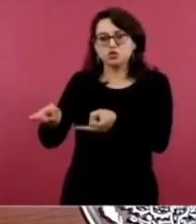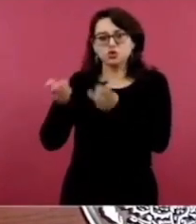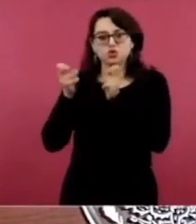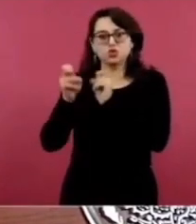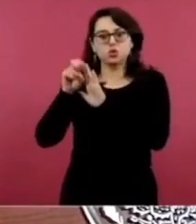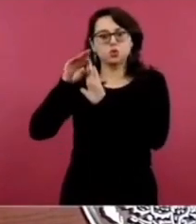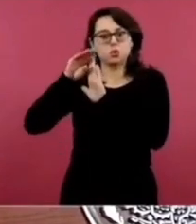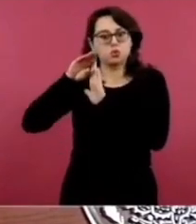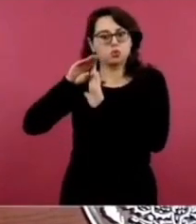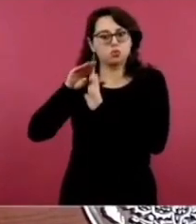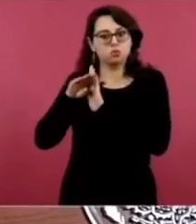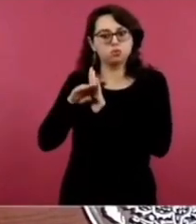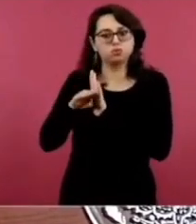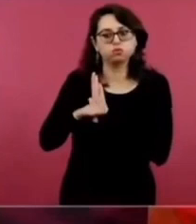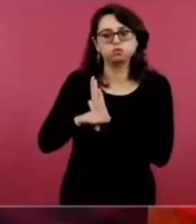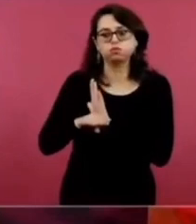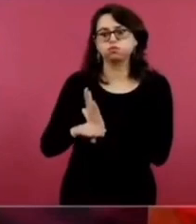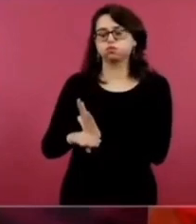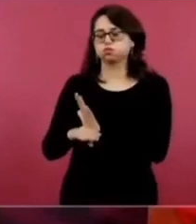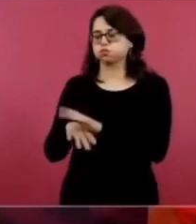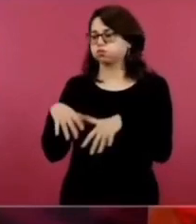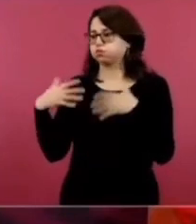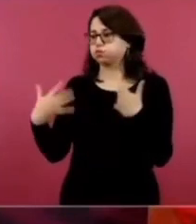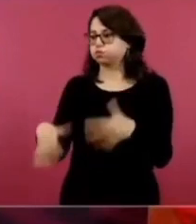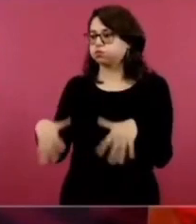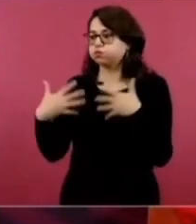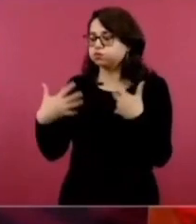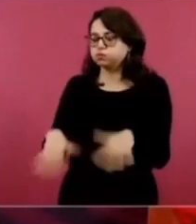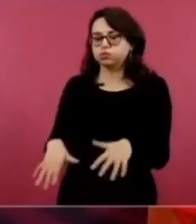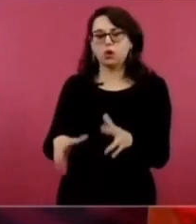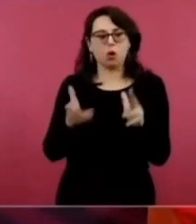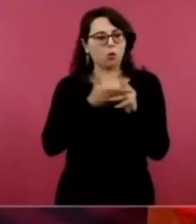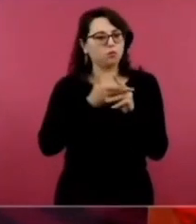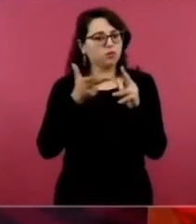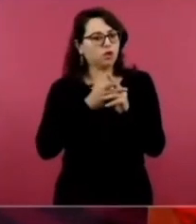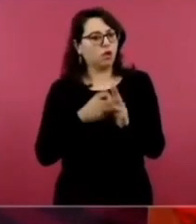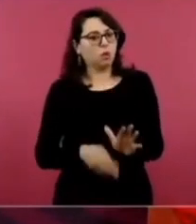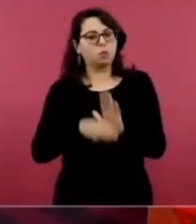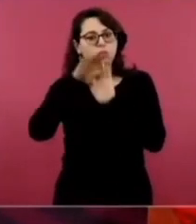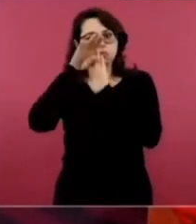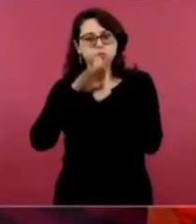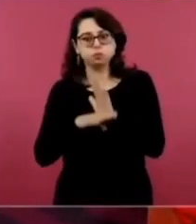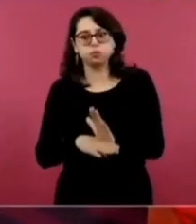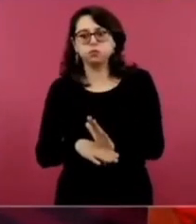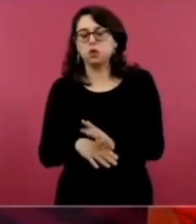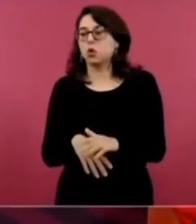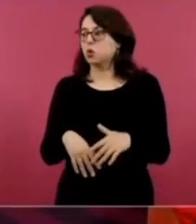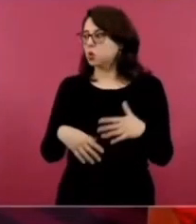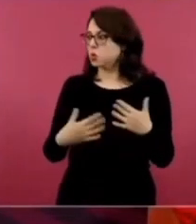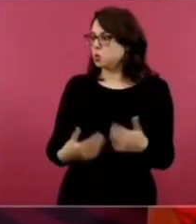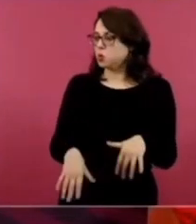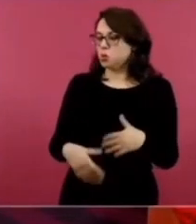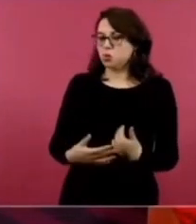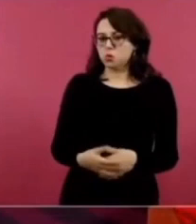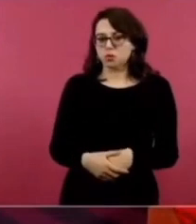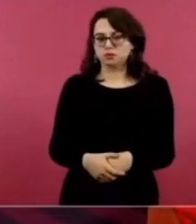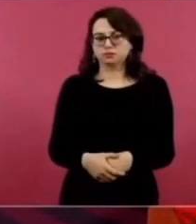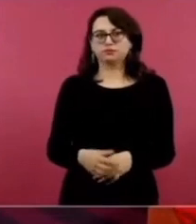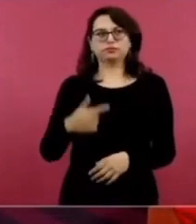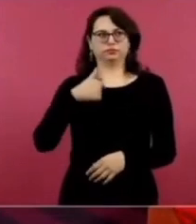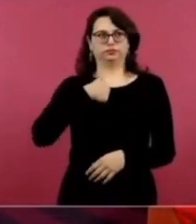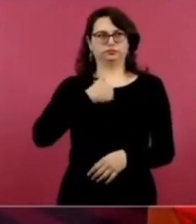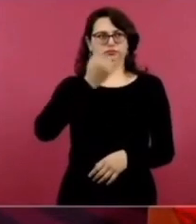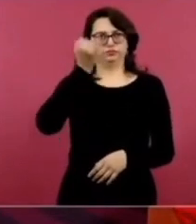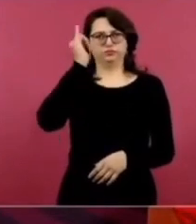robo de vehículo y de homicidios. Cuando yo llegué eran 3 homicidios